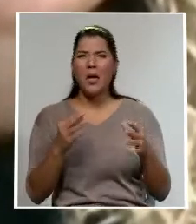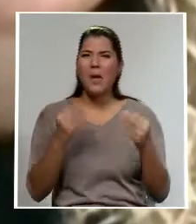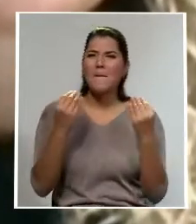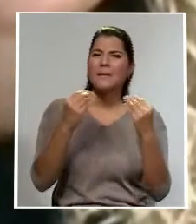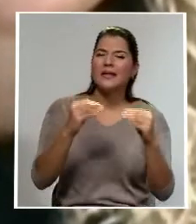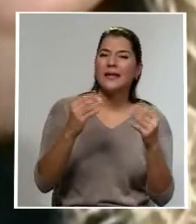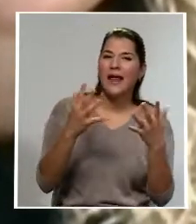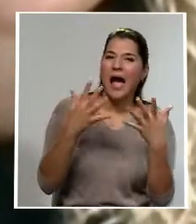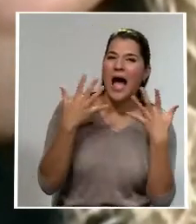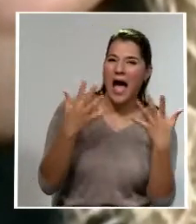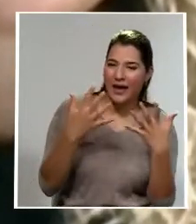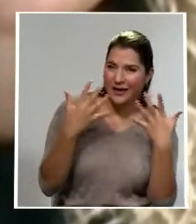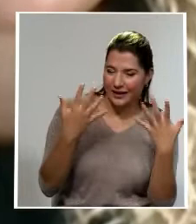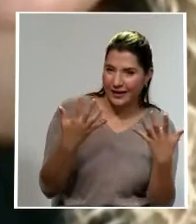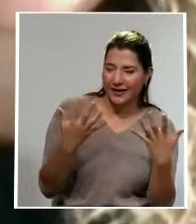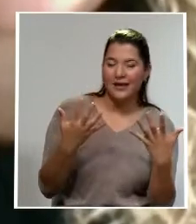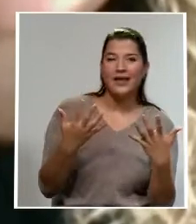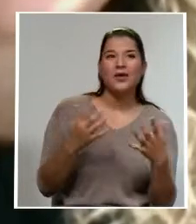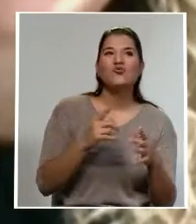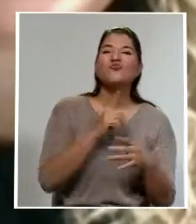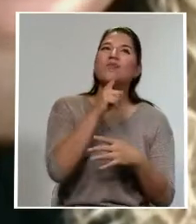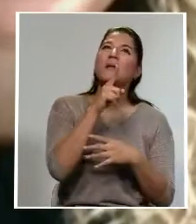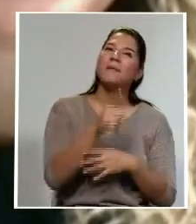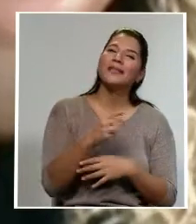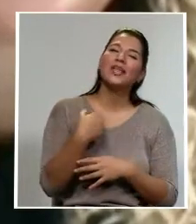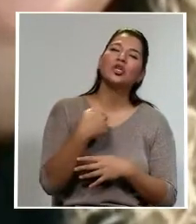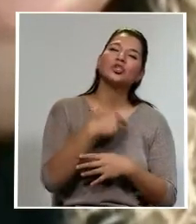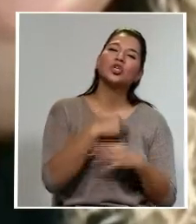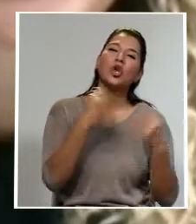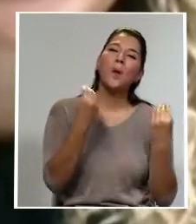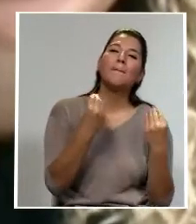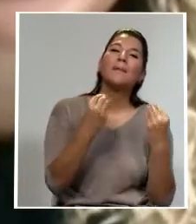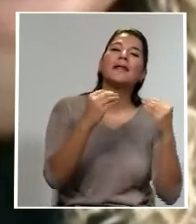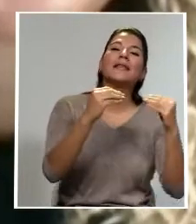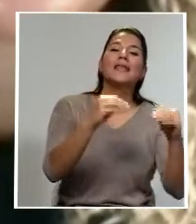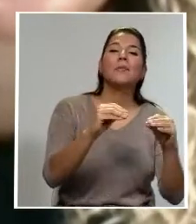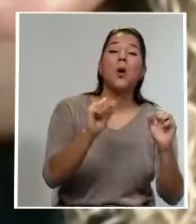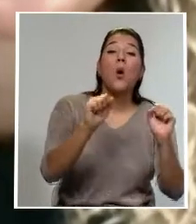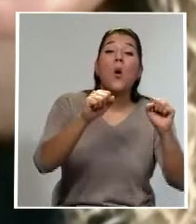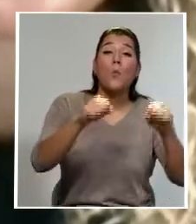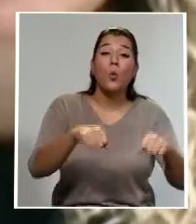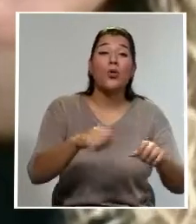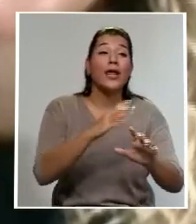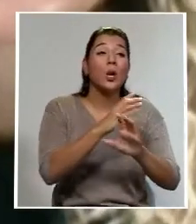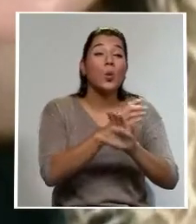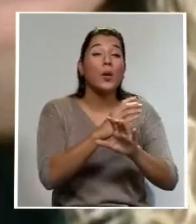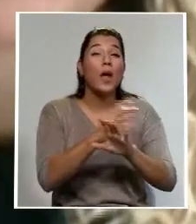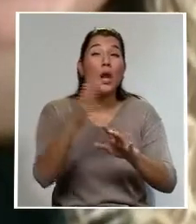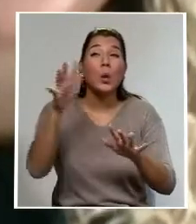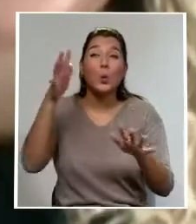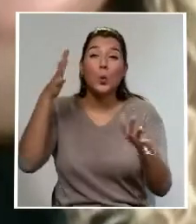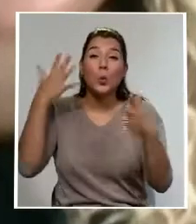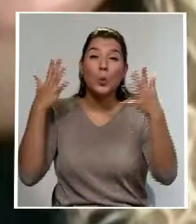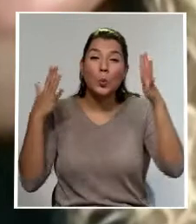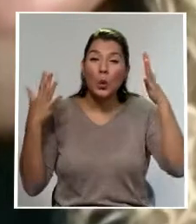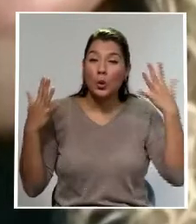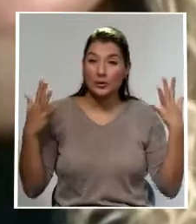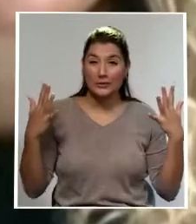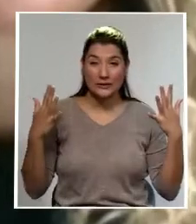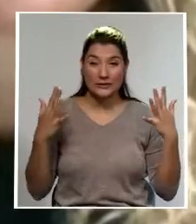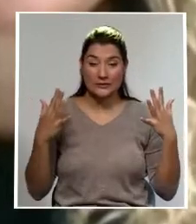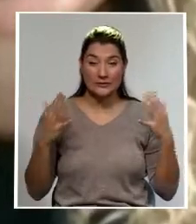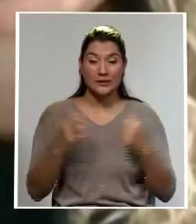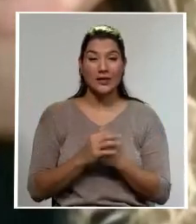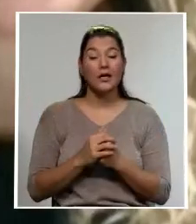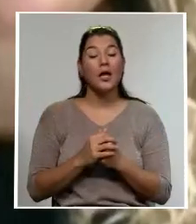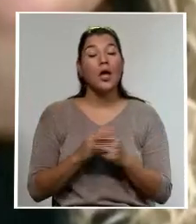doble sentido, pero en realidad lo que estábamos vendiendo era mantener nuestros bosques primarios intactos. ¿Cómo